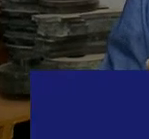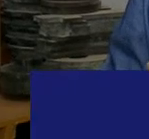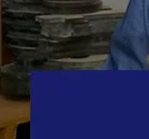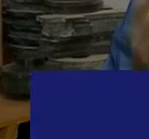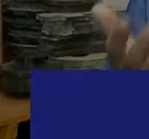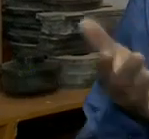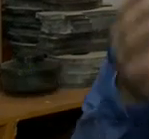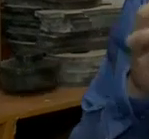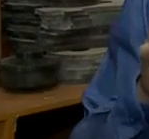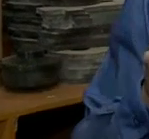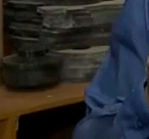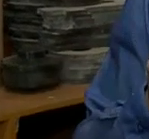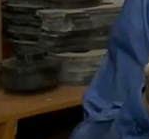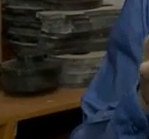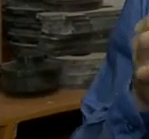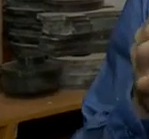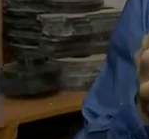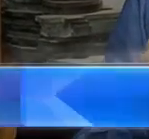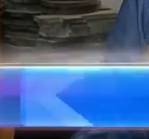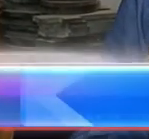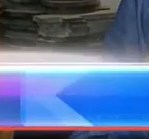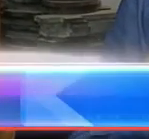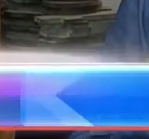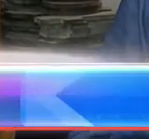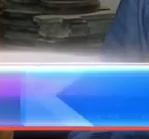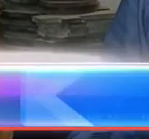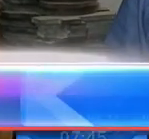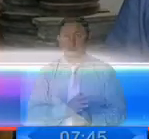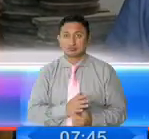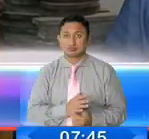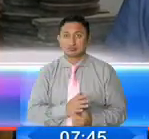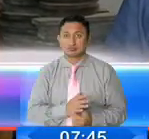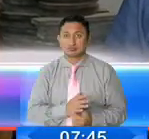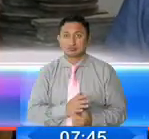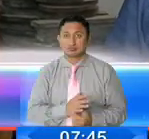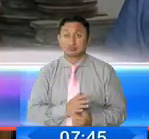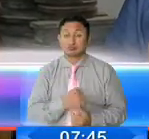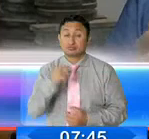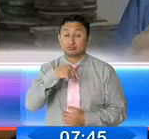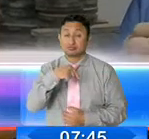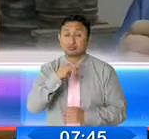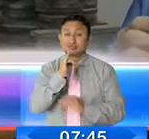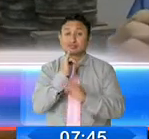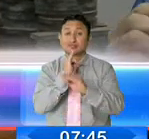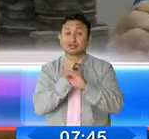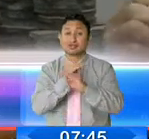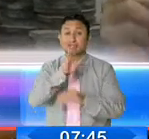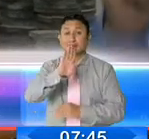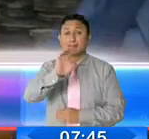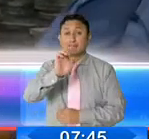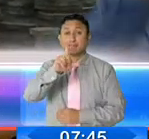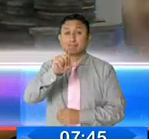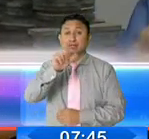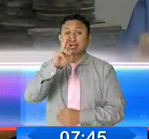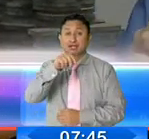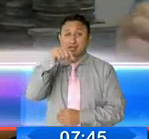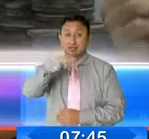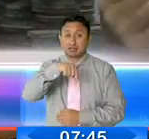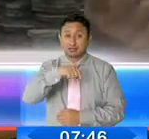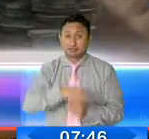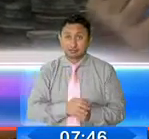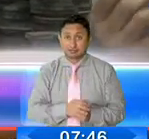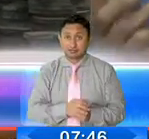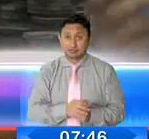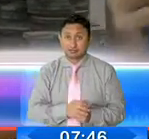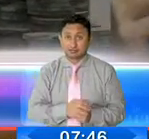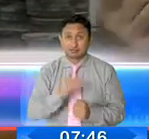primera iglesia que se construyó acá en el siglo XVI. ¿Sí? Nació como una ermita en el Colegio Las Mercedarias.